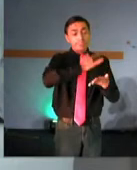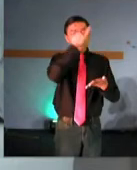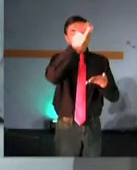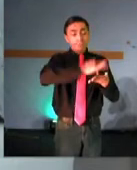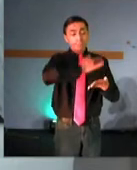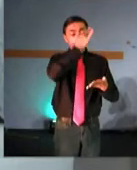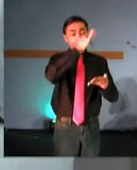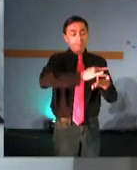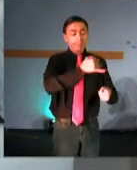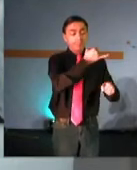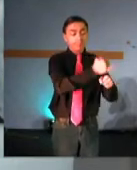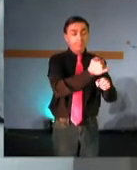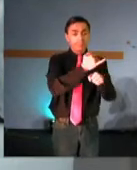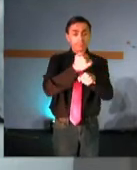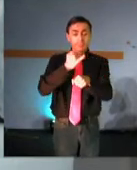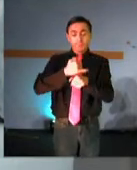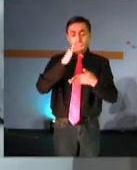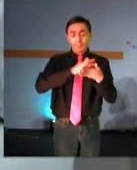investigación.